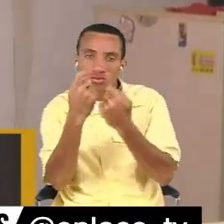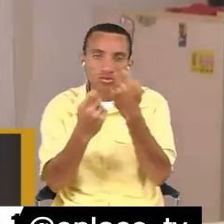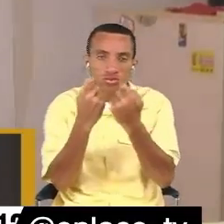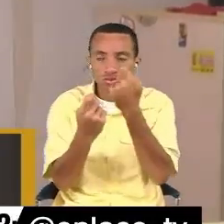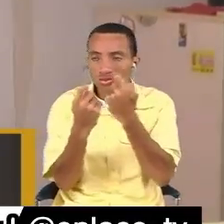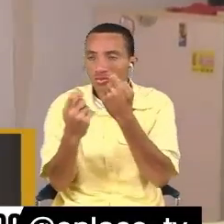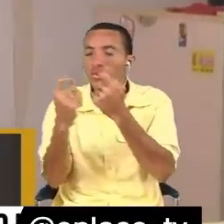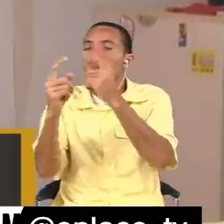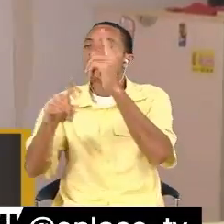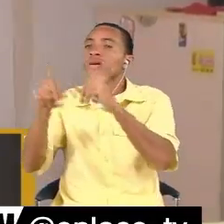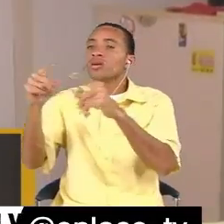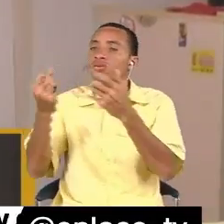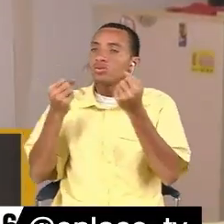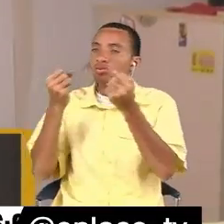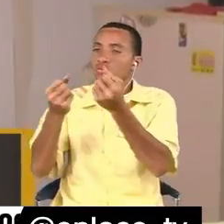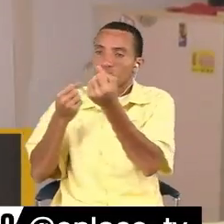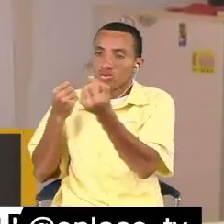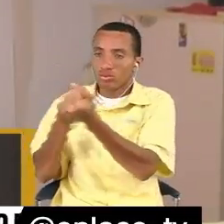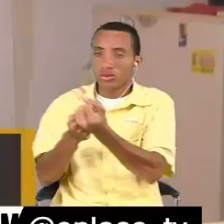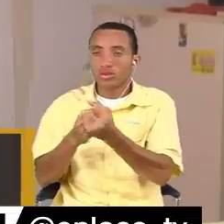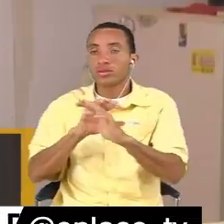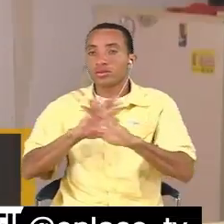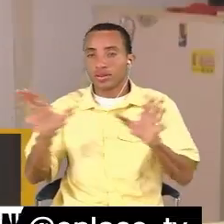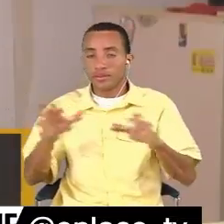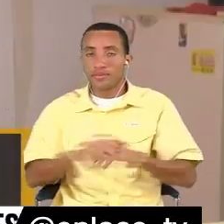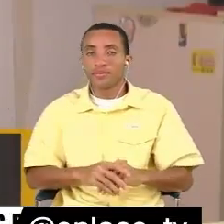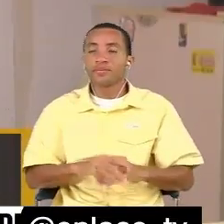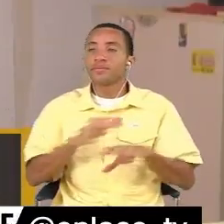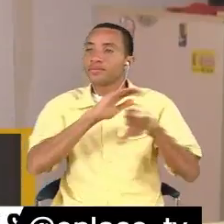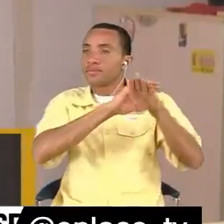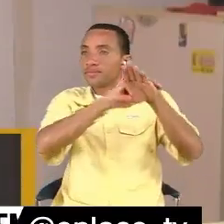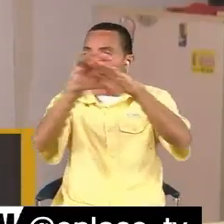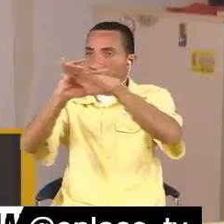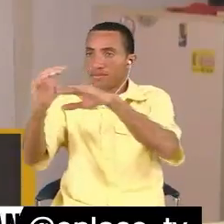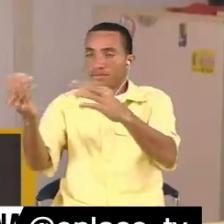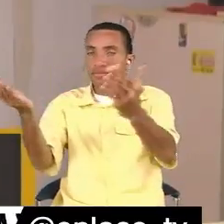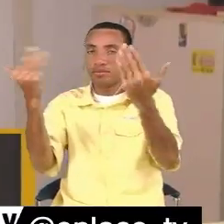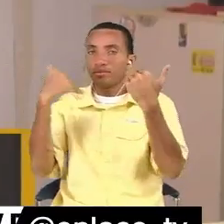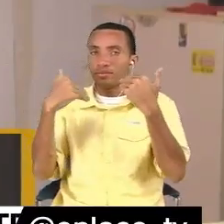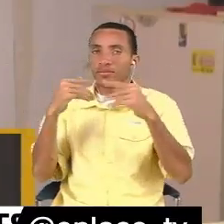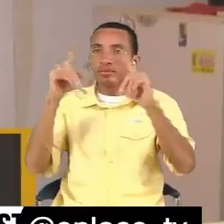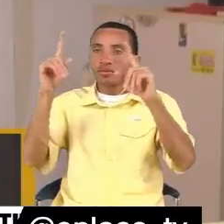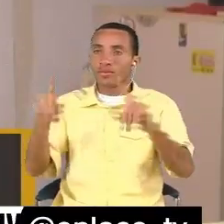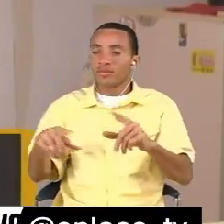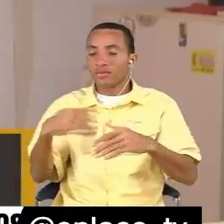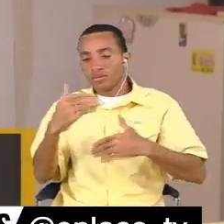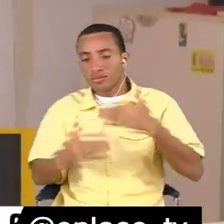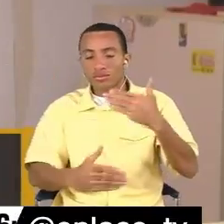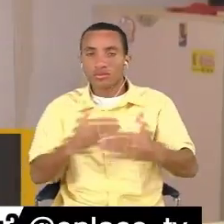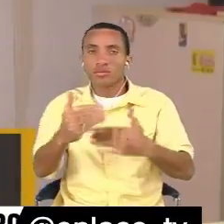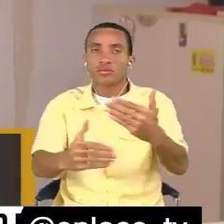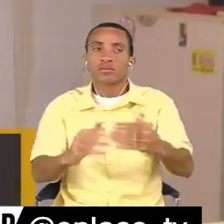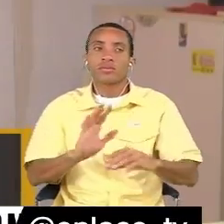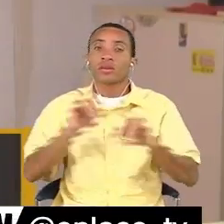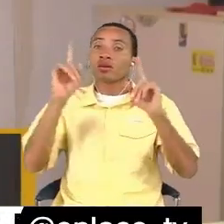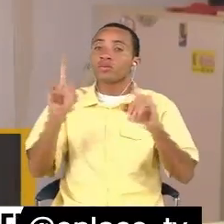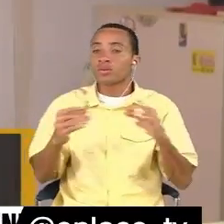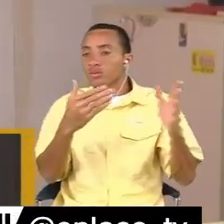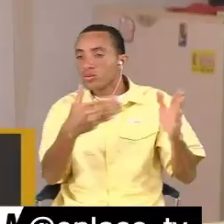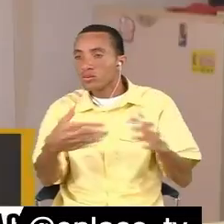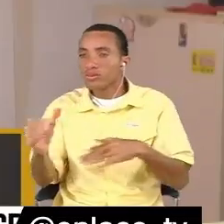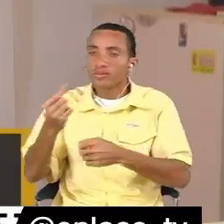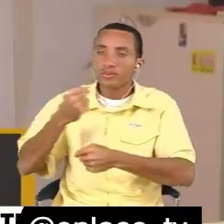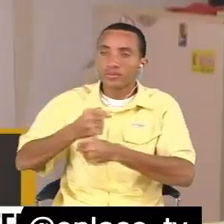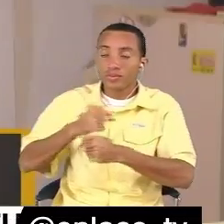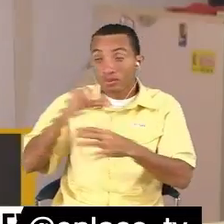manera créditos con nosotros, con el FORCAP. También los invito para desarrollar o mirar un plan de trabajo para llegar a